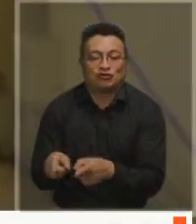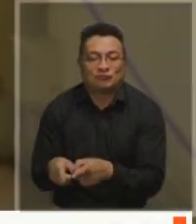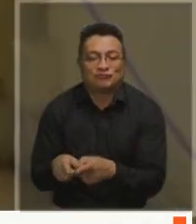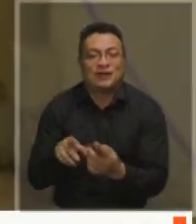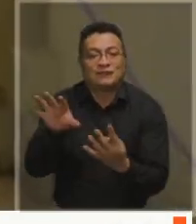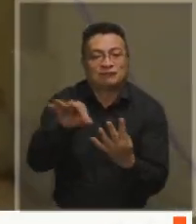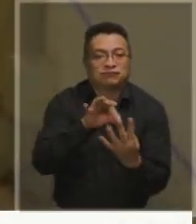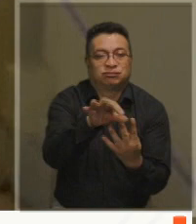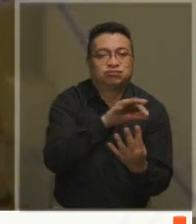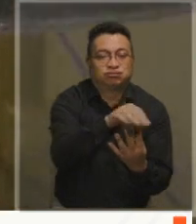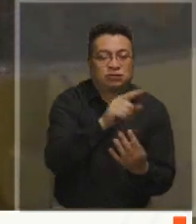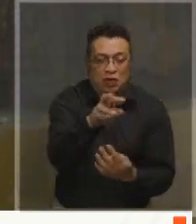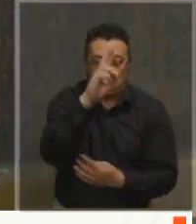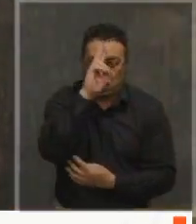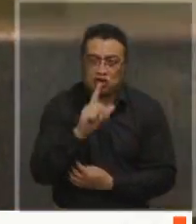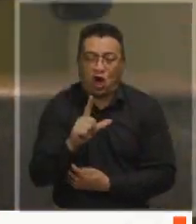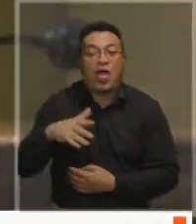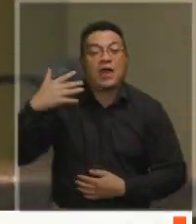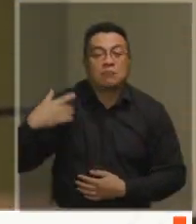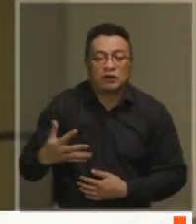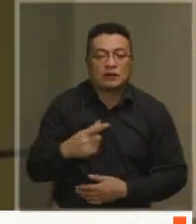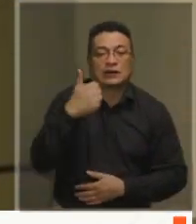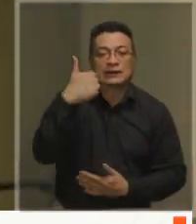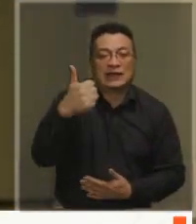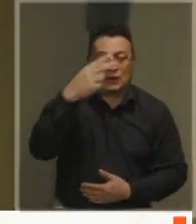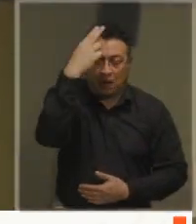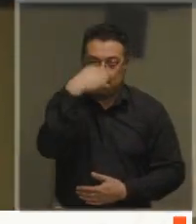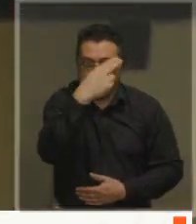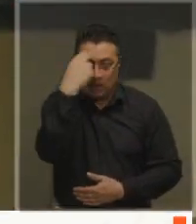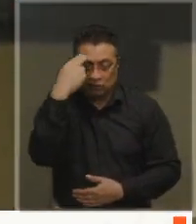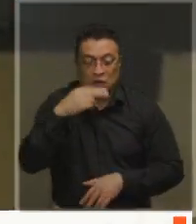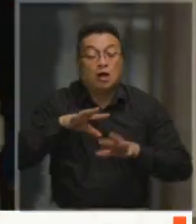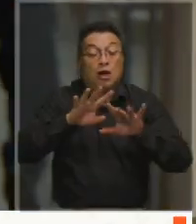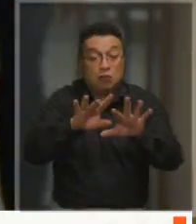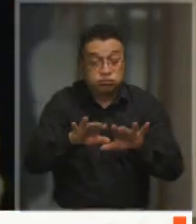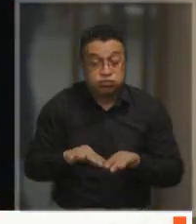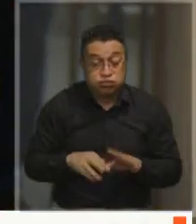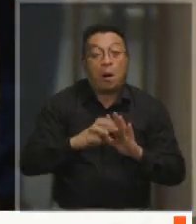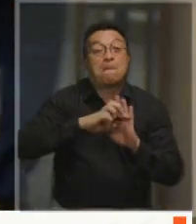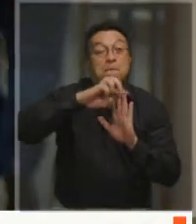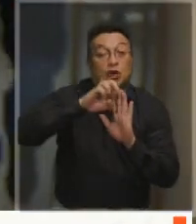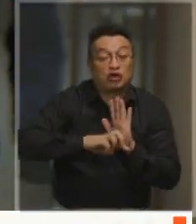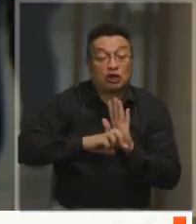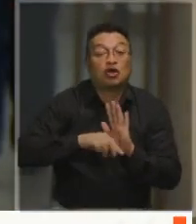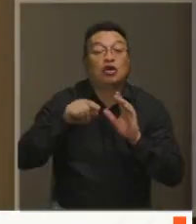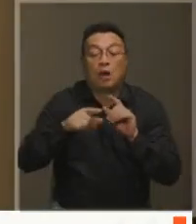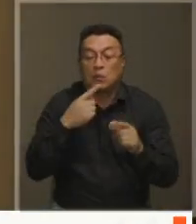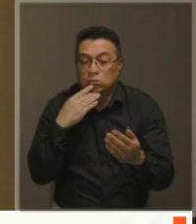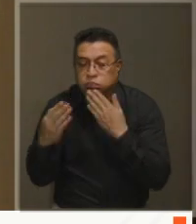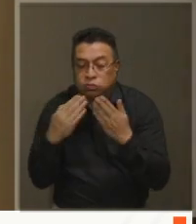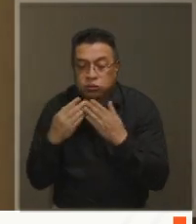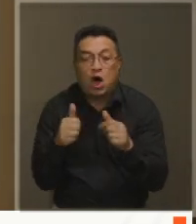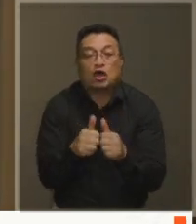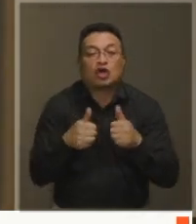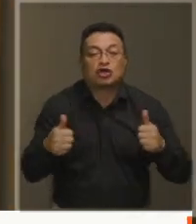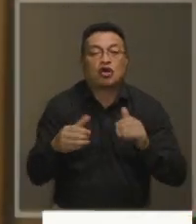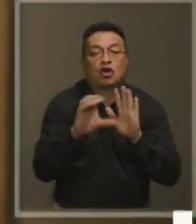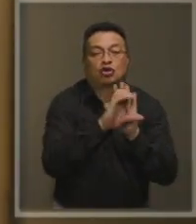tendrán un rol fundamental a partir del 6 de marzo escribir el anteproyecto que discutirá el consejo constitucional